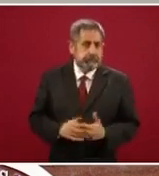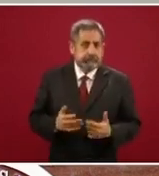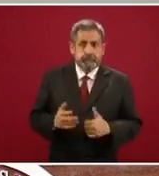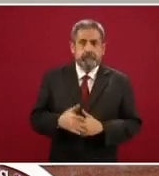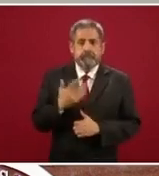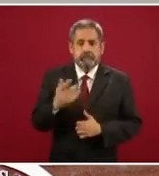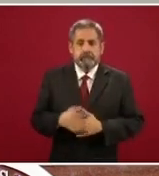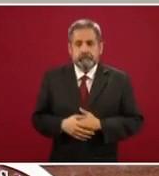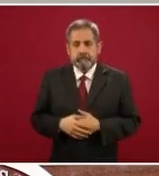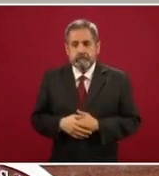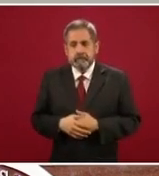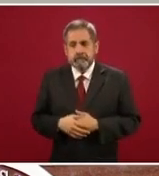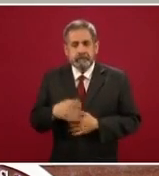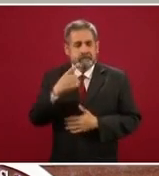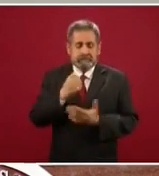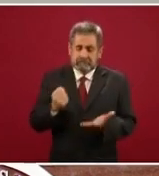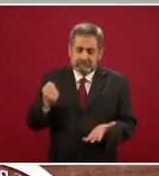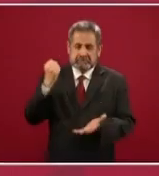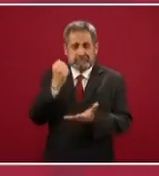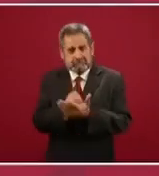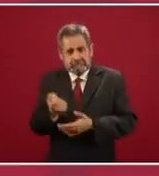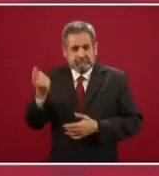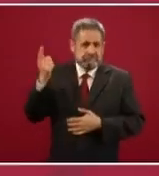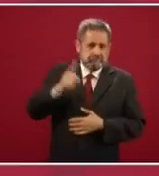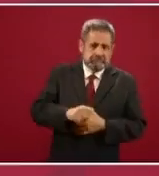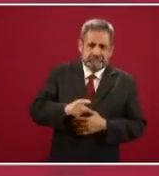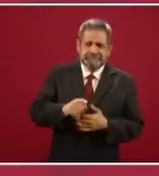porque no se pueden imponer las cosas.